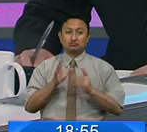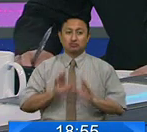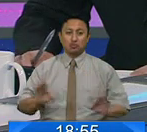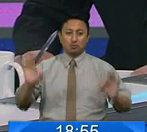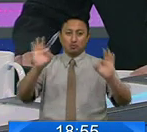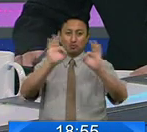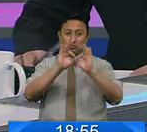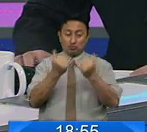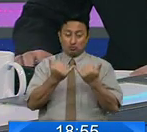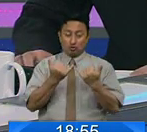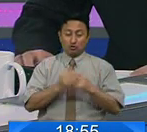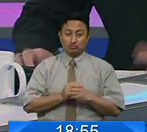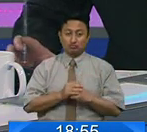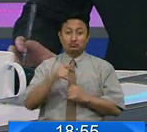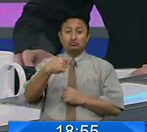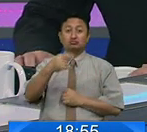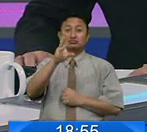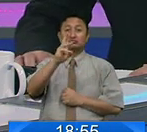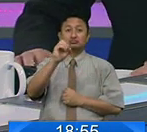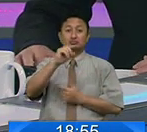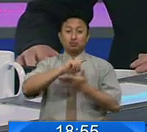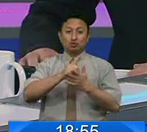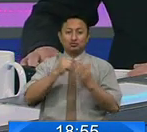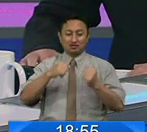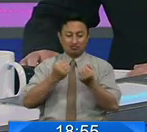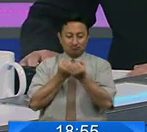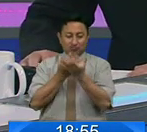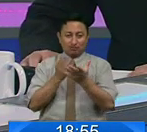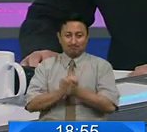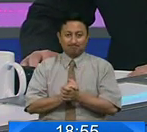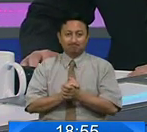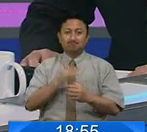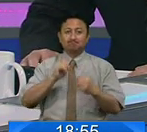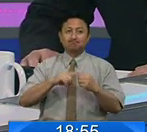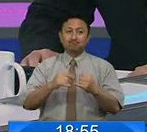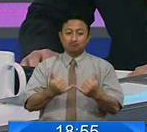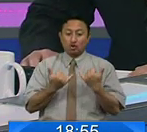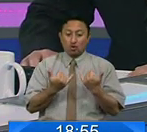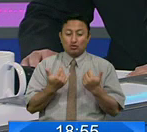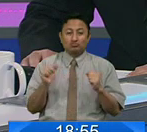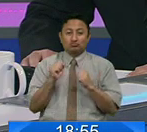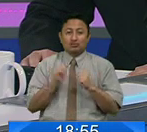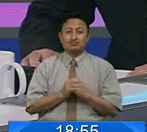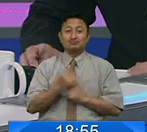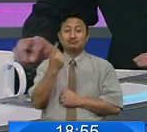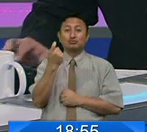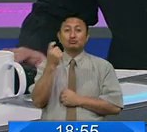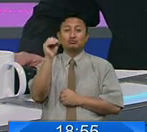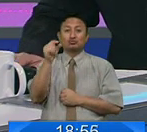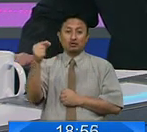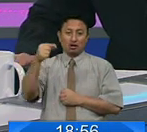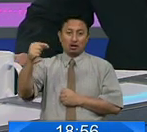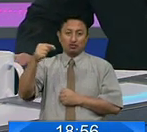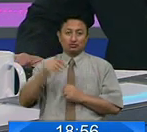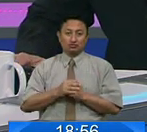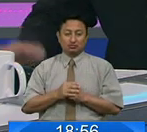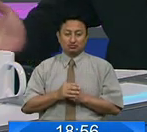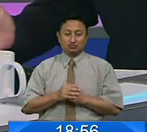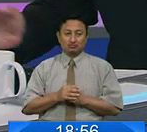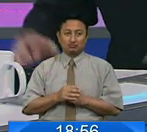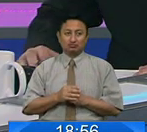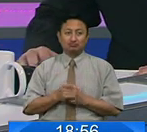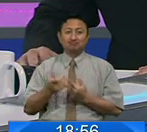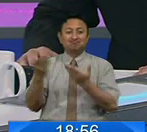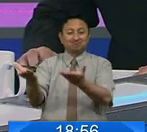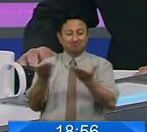información en los próximos 60 minutos le estaremos acompañando quitó tiene una temperatura de 11 grados centígrados a esta obra